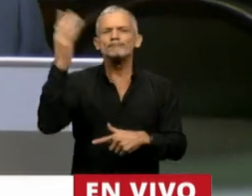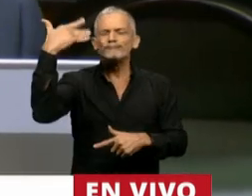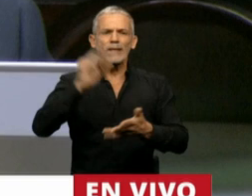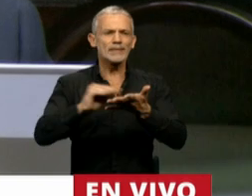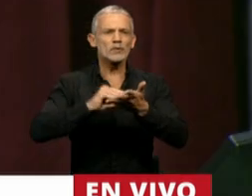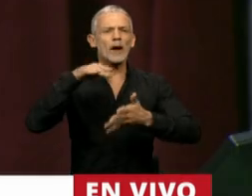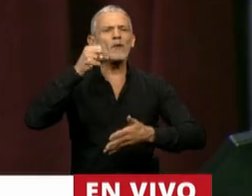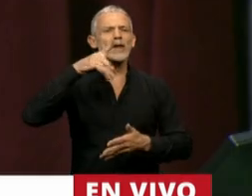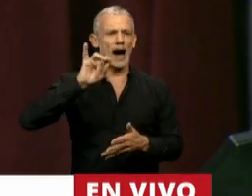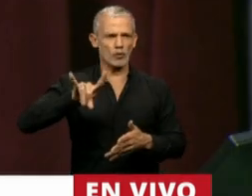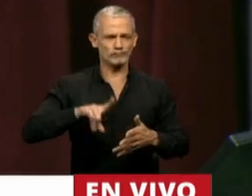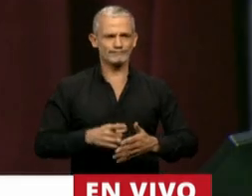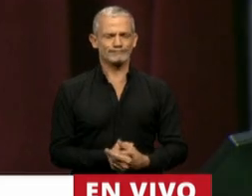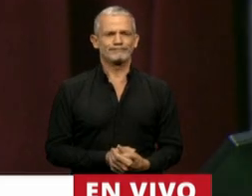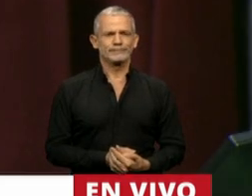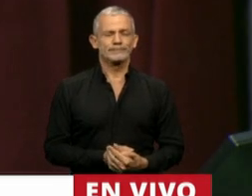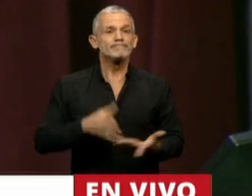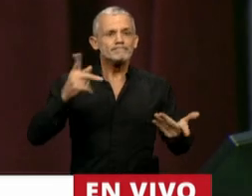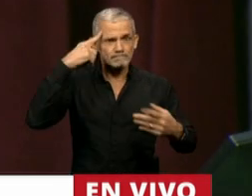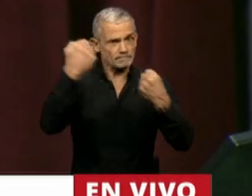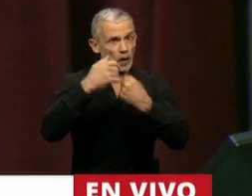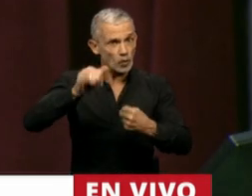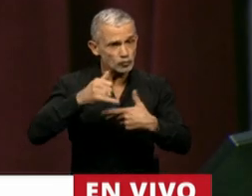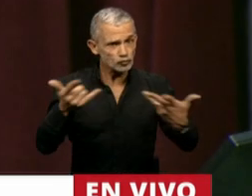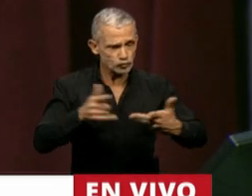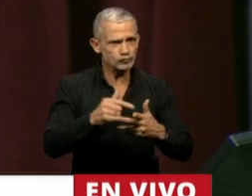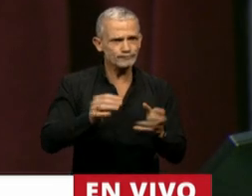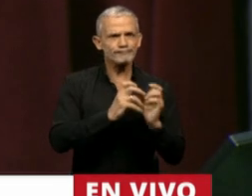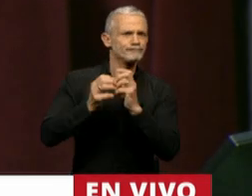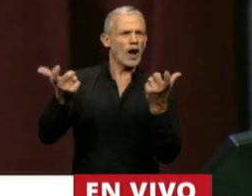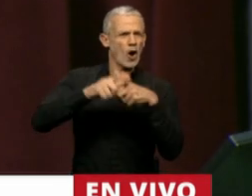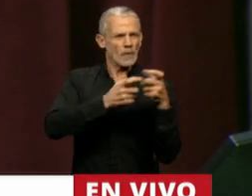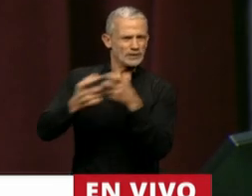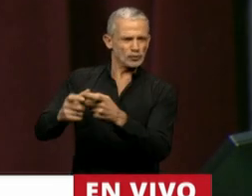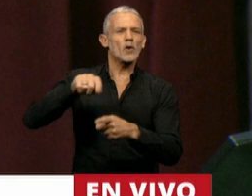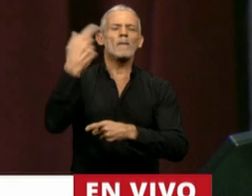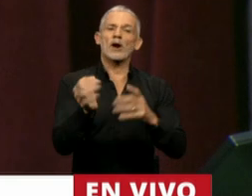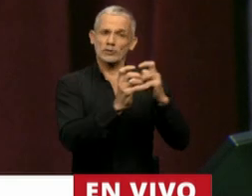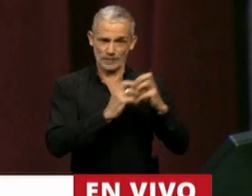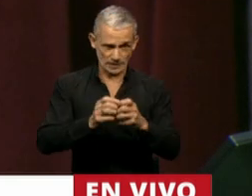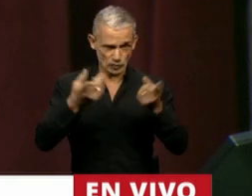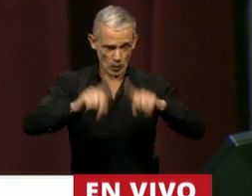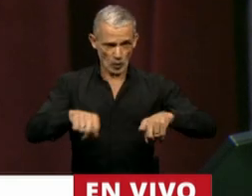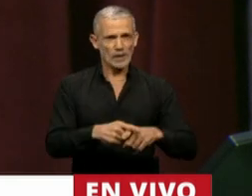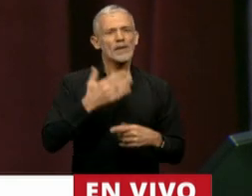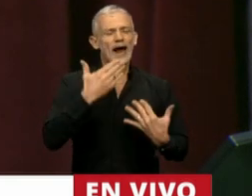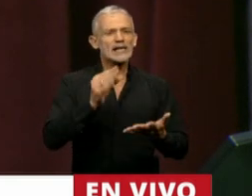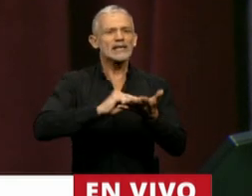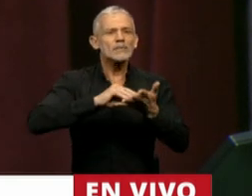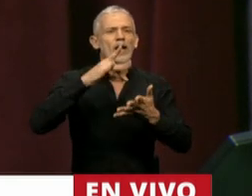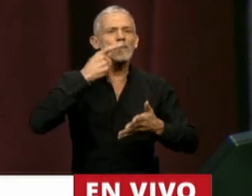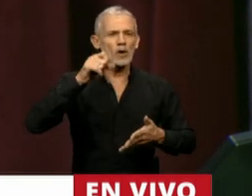diputada moró Estamos de acuerdo señor presidente que se trate en la próxima sesión Gracias